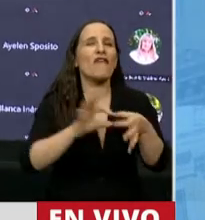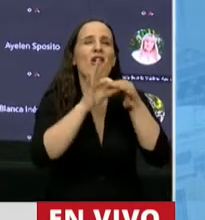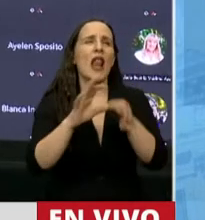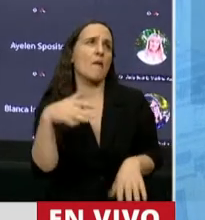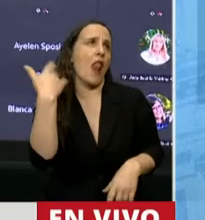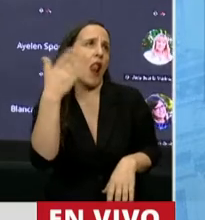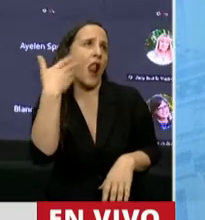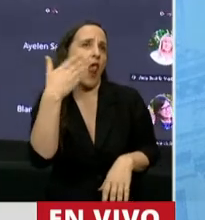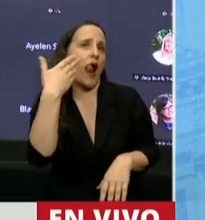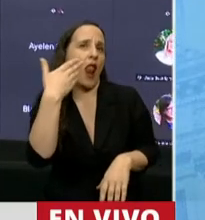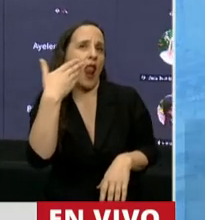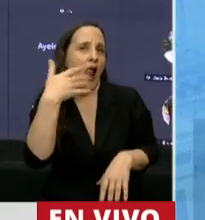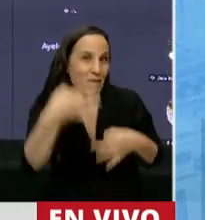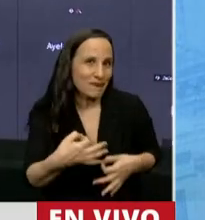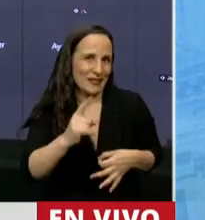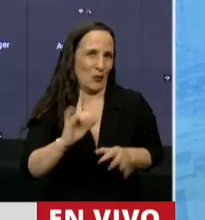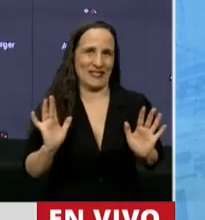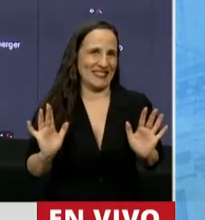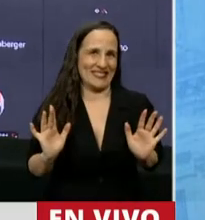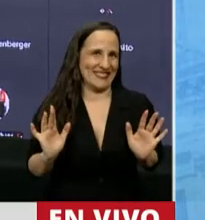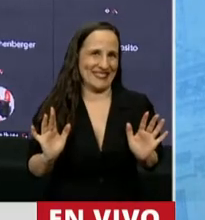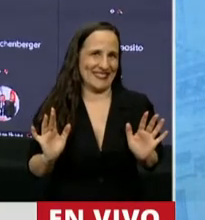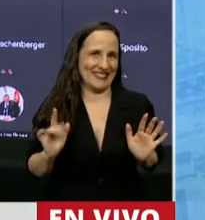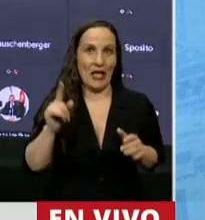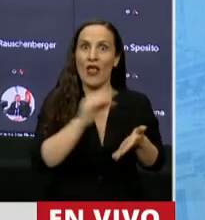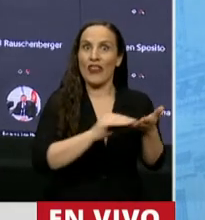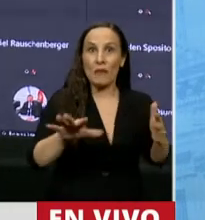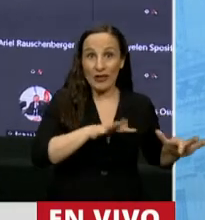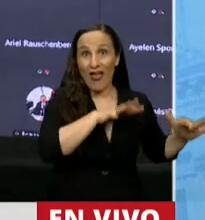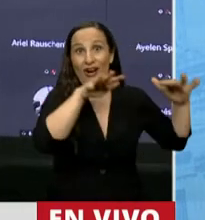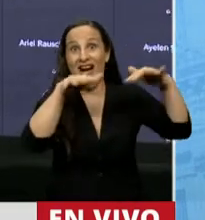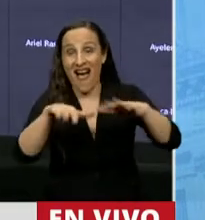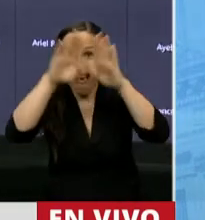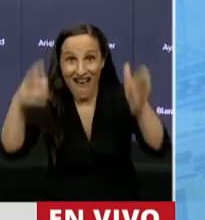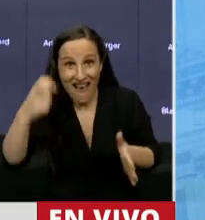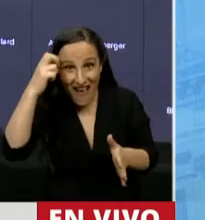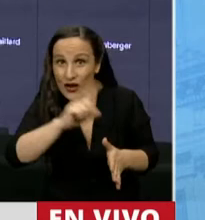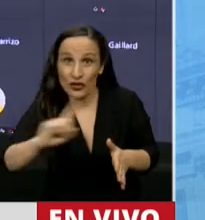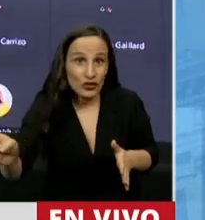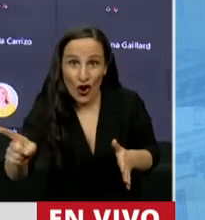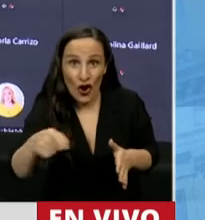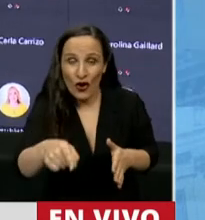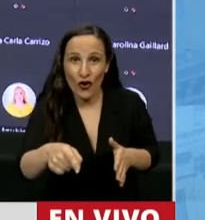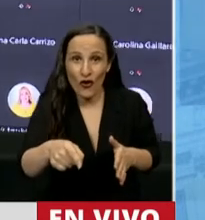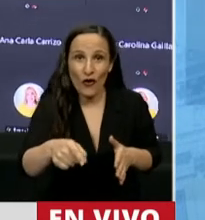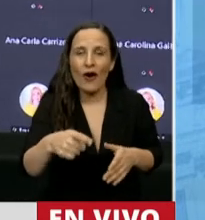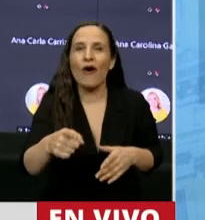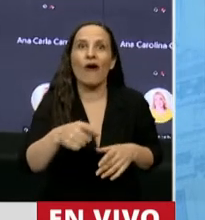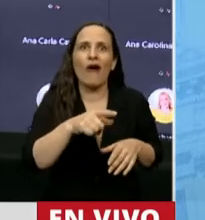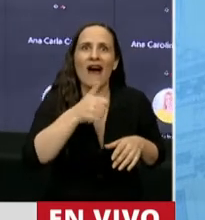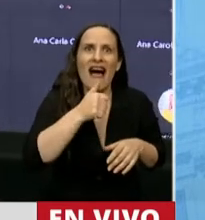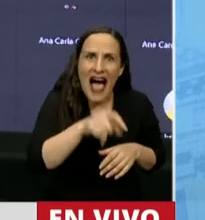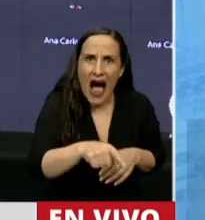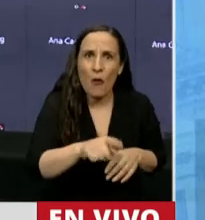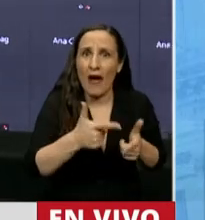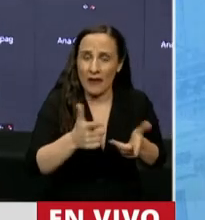relato. No dejan llegar a los diputados al recinto como deberían llegar, no se da un elemento esencial como el agua a la